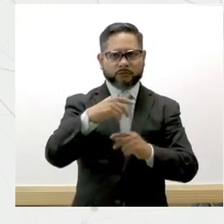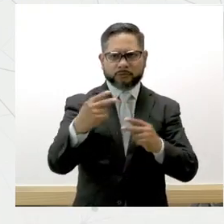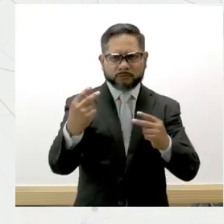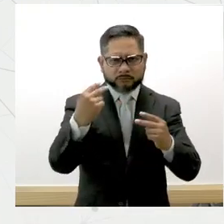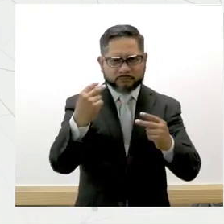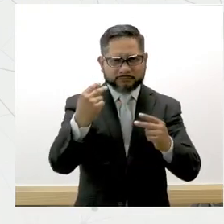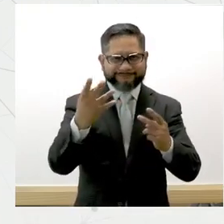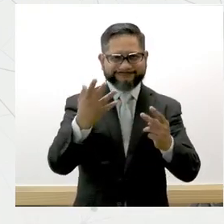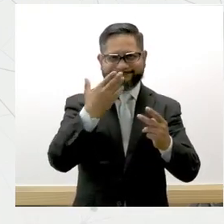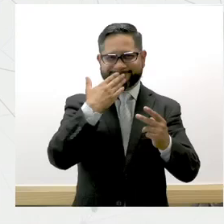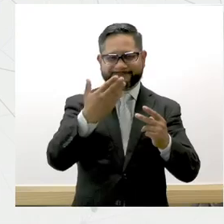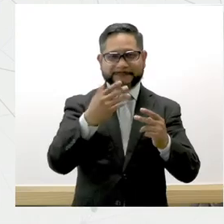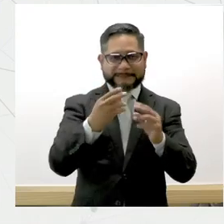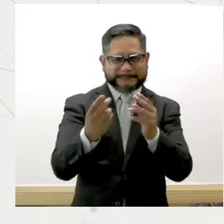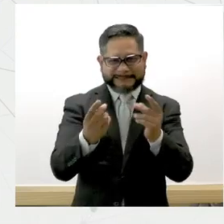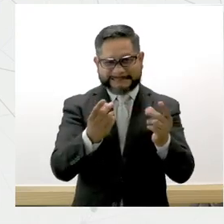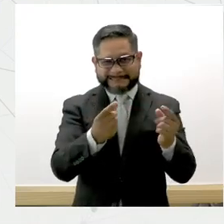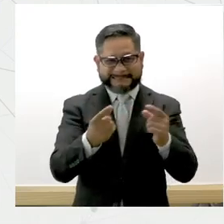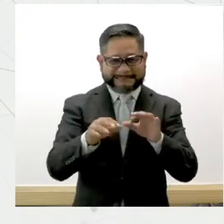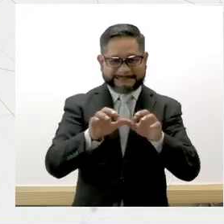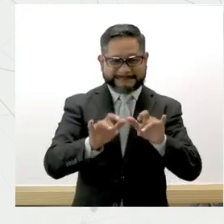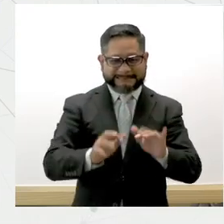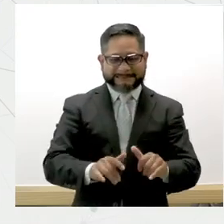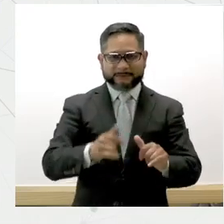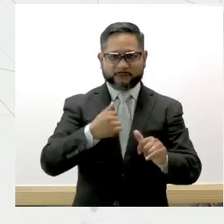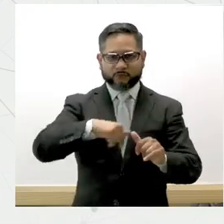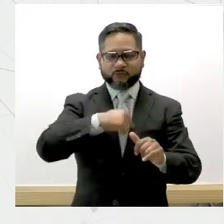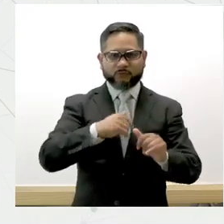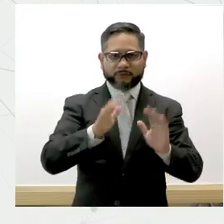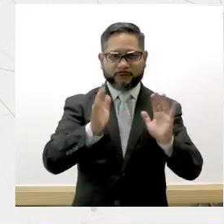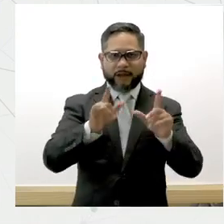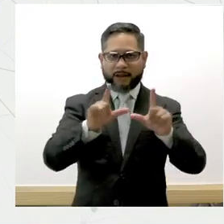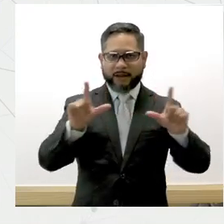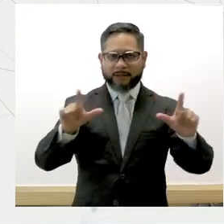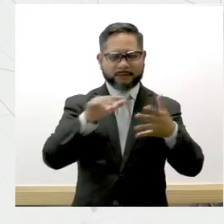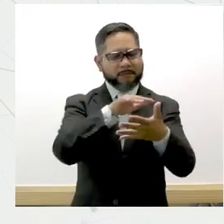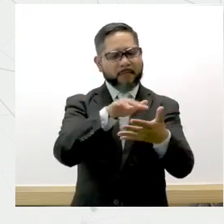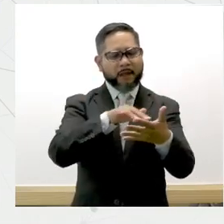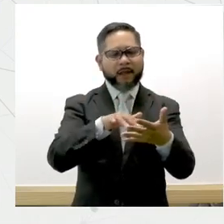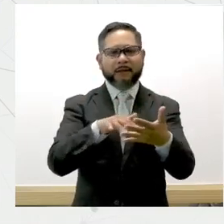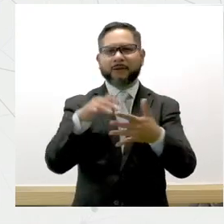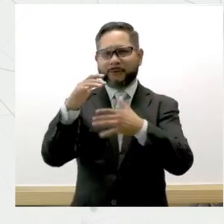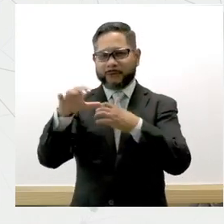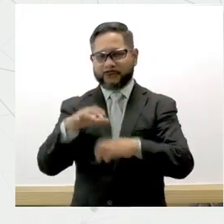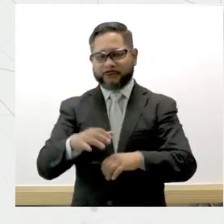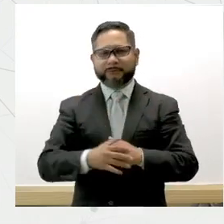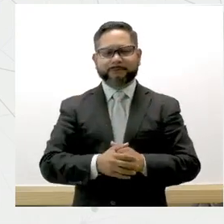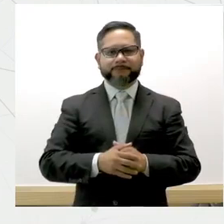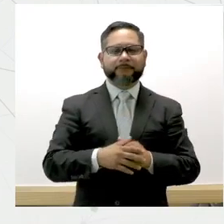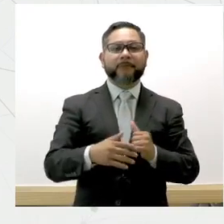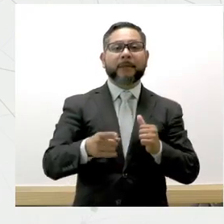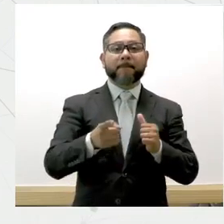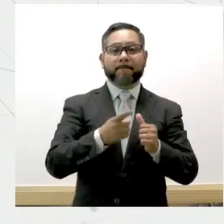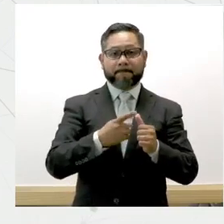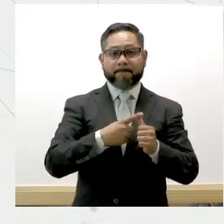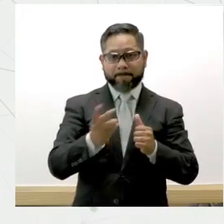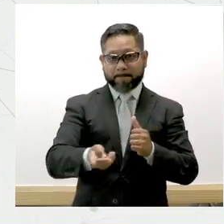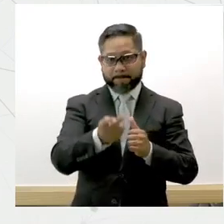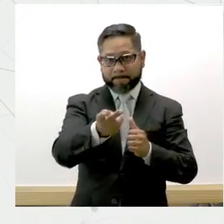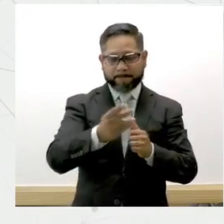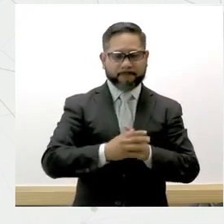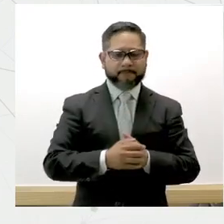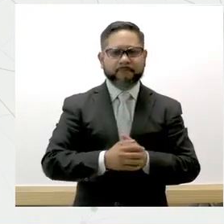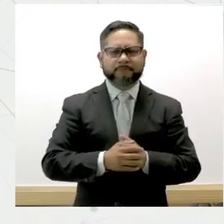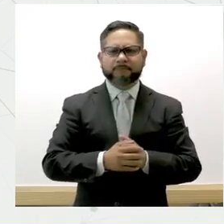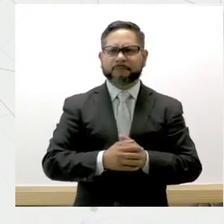apresúrense. Estamos listas para leer sus preguntas y comentarios. La primera pregunta que tenemos acá es, ¿qué es